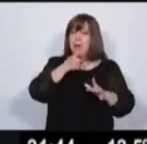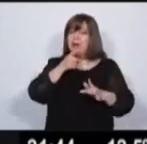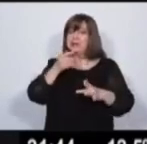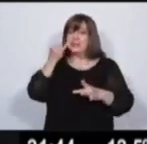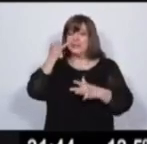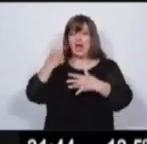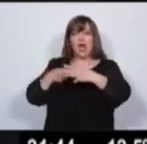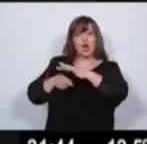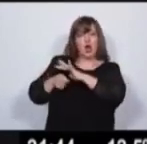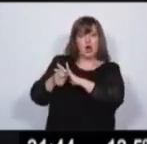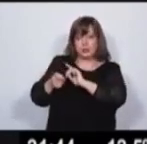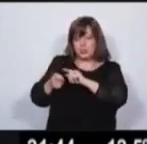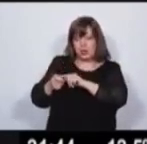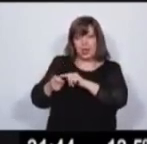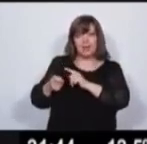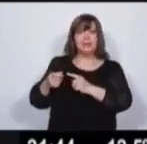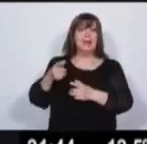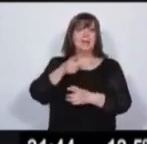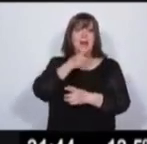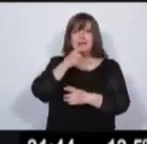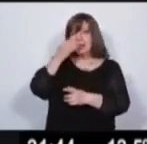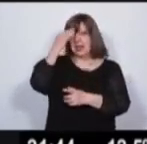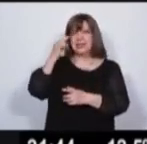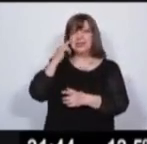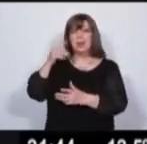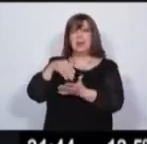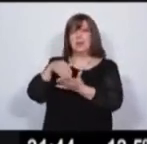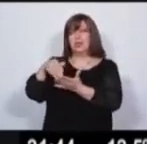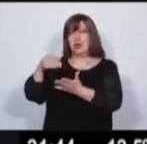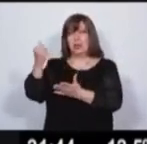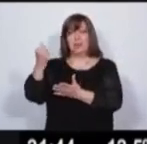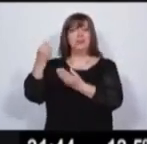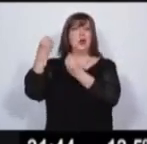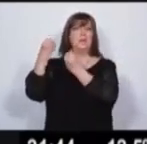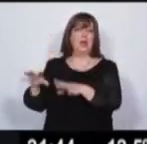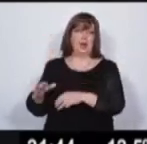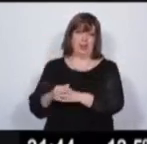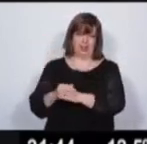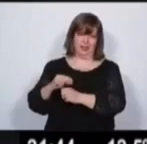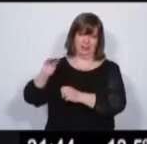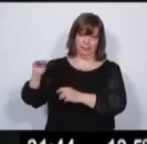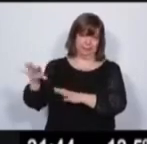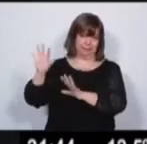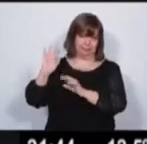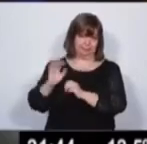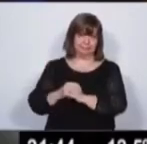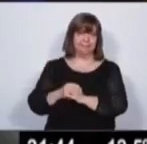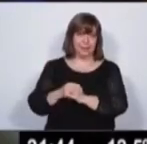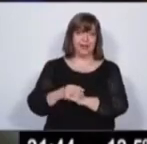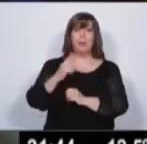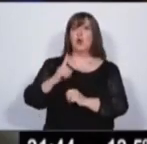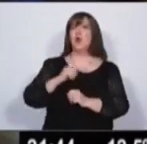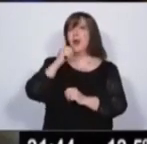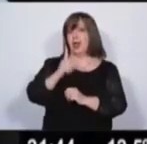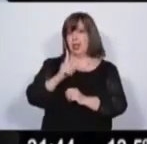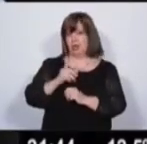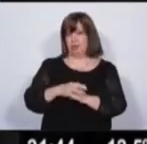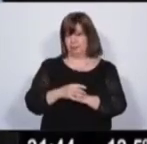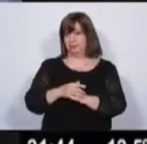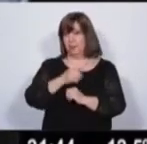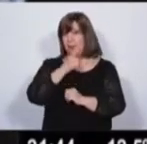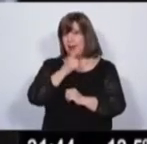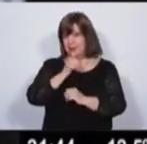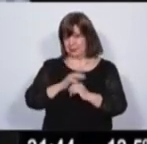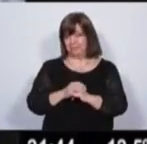Mendoza debe perder no menos de 15.000 millones de pesos por año mire si puedo bajar impuestos Gracias candidato